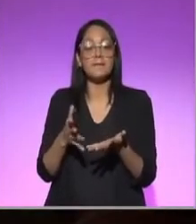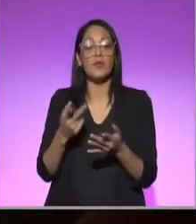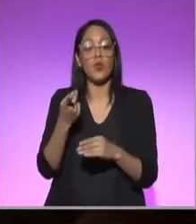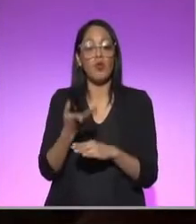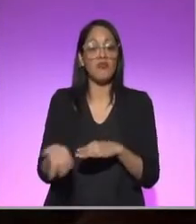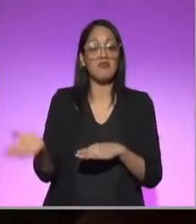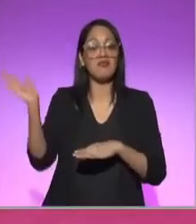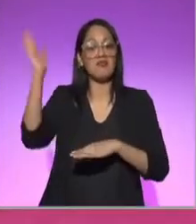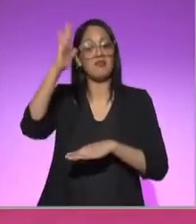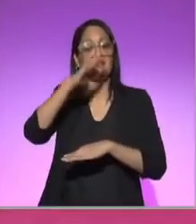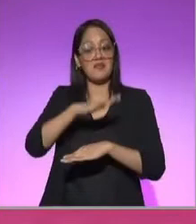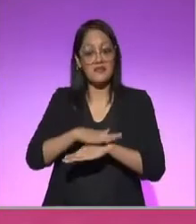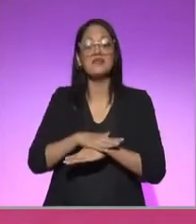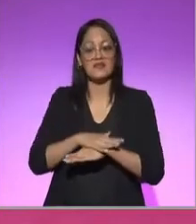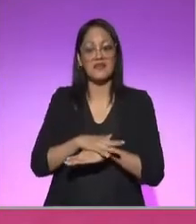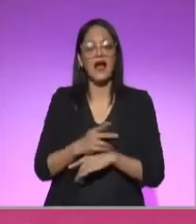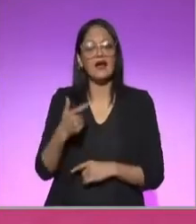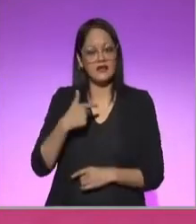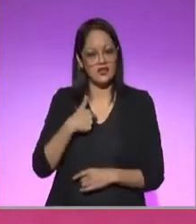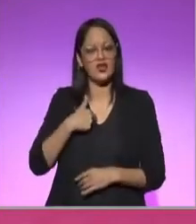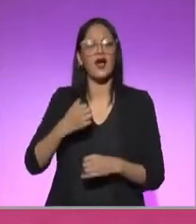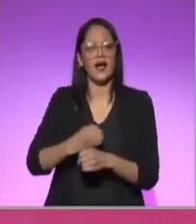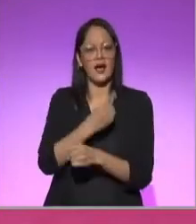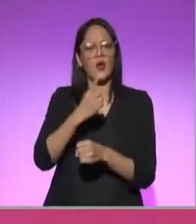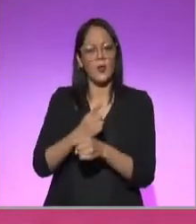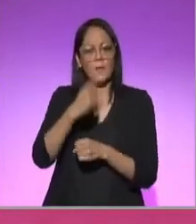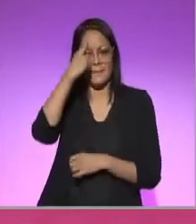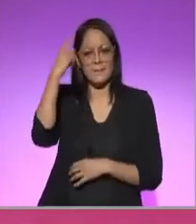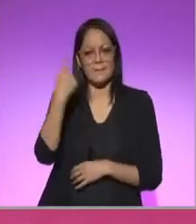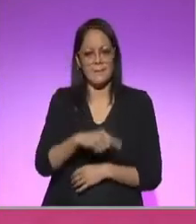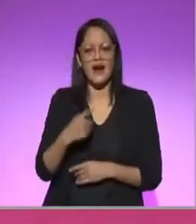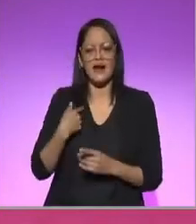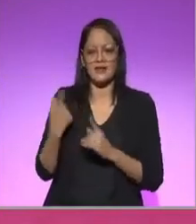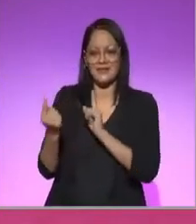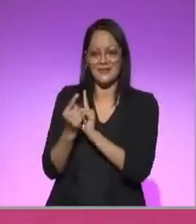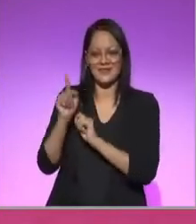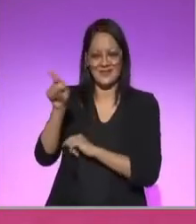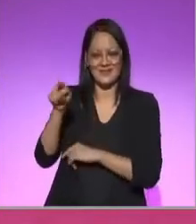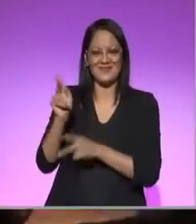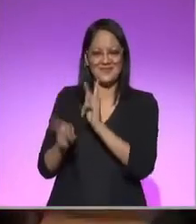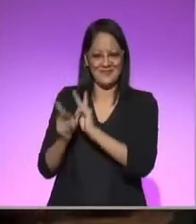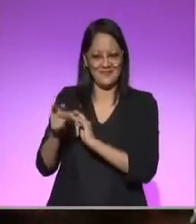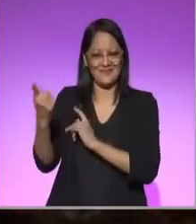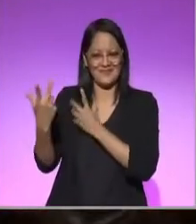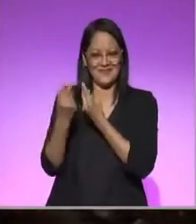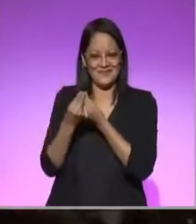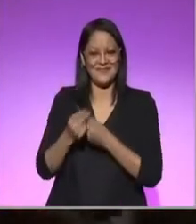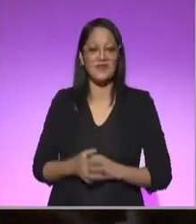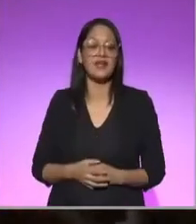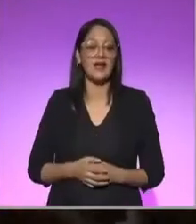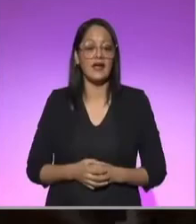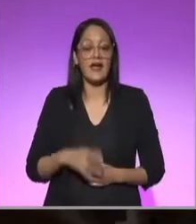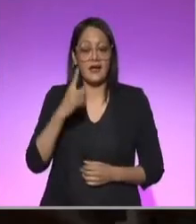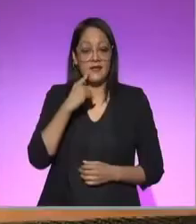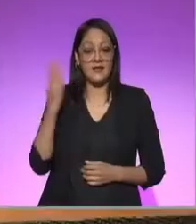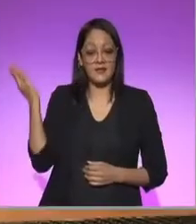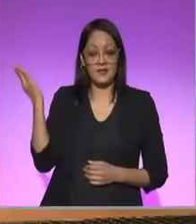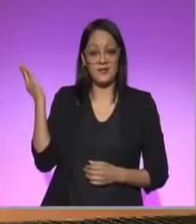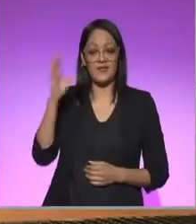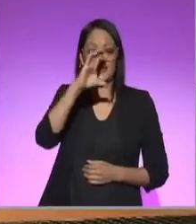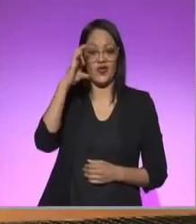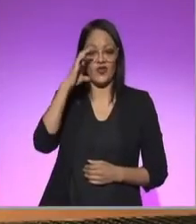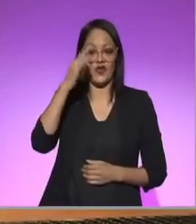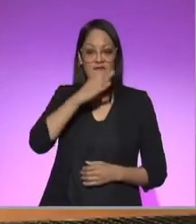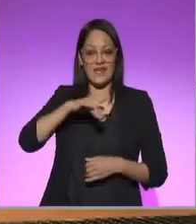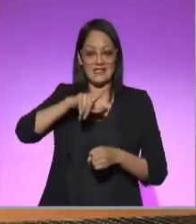una maratón, ¿no? Que fue donde tuve la oportunidad de charlar contigo, que estuviste presente, ¿no? En pantalla, fotos del festival